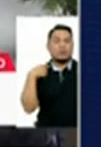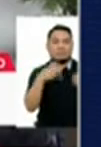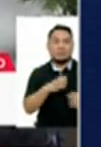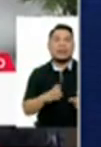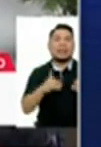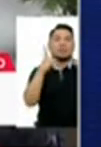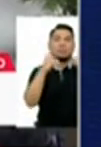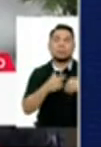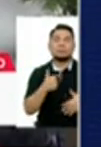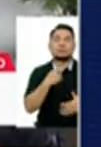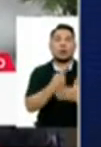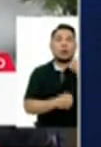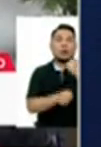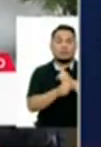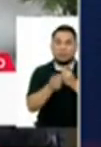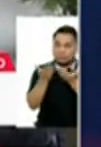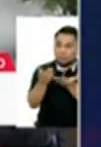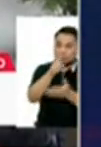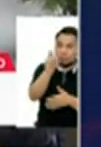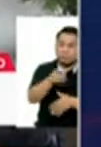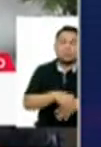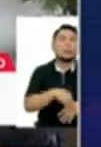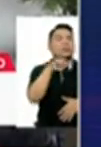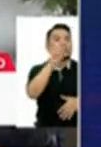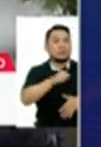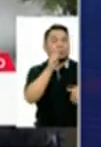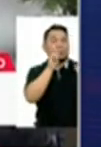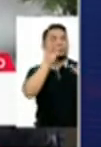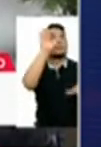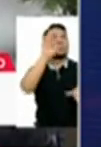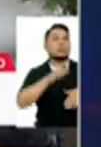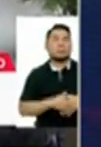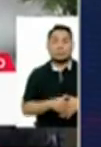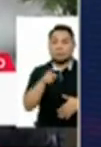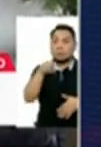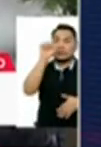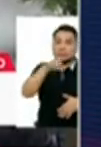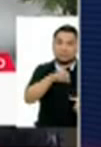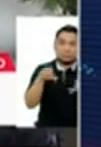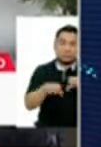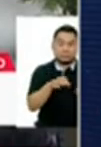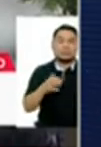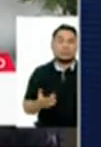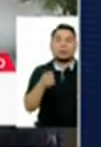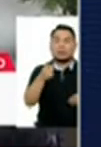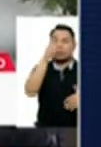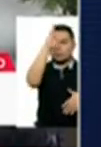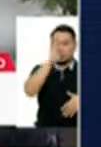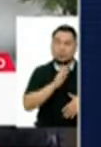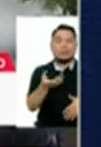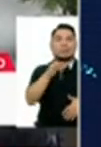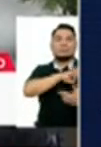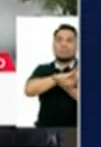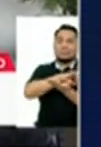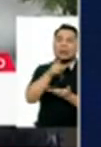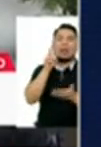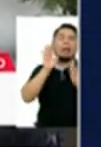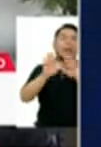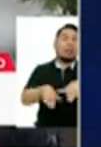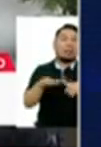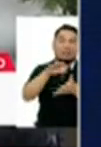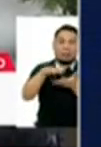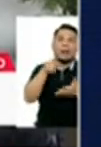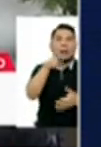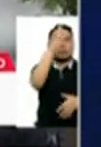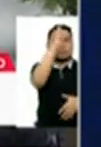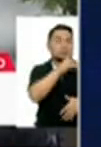fue justamente con una breve ceremonia aquí en Palacio de Gobierno. Recordemos, pues tengamos en cuenta que él ejercía como